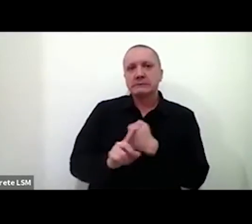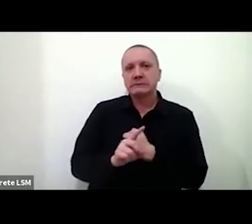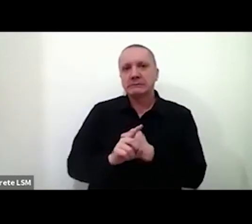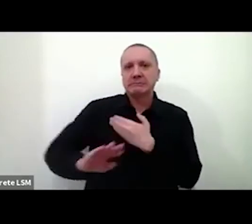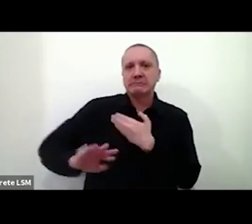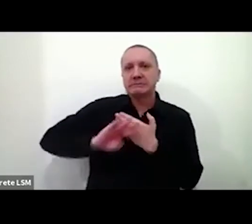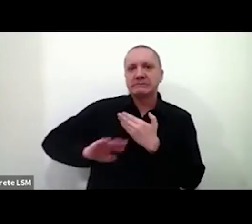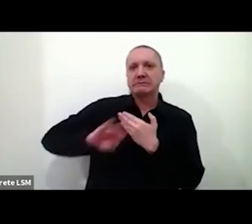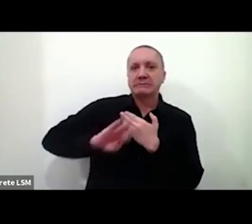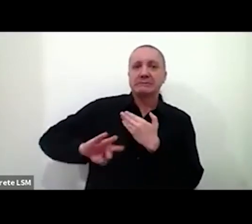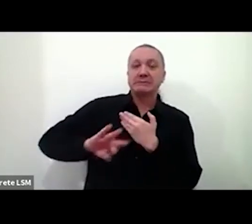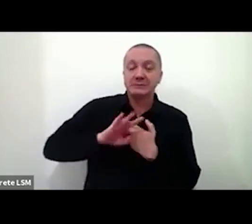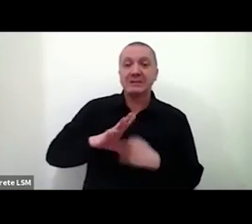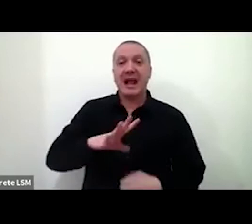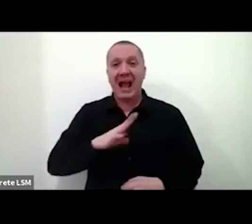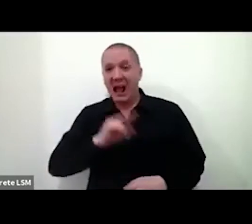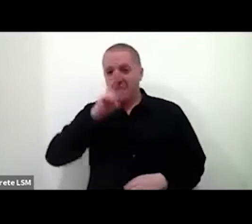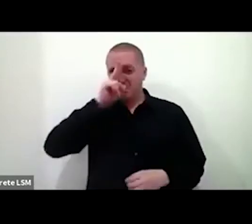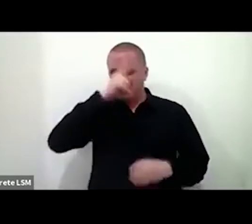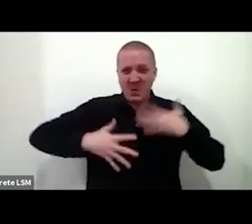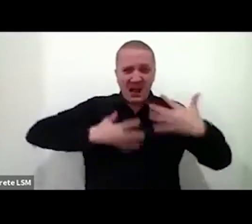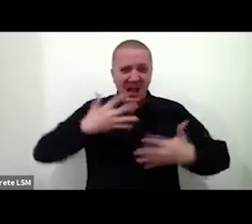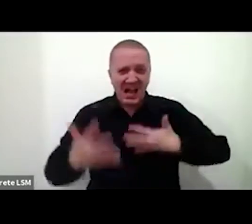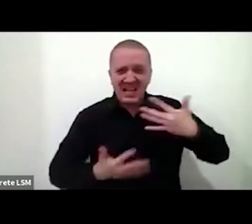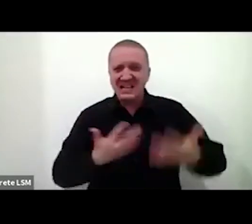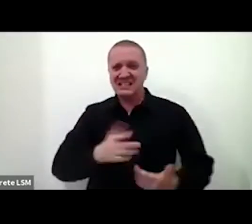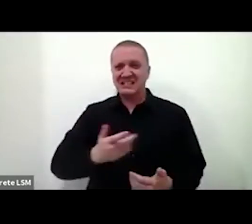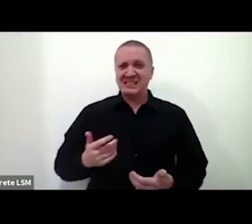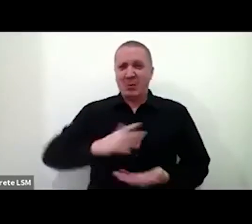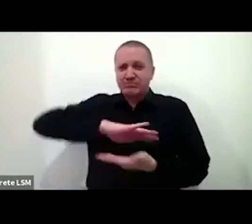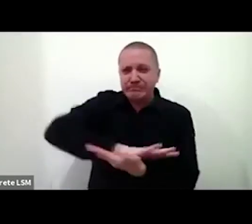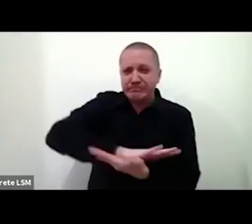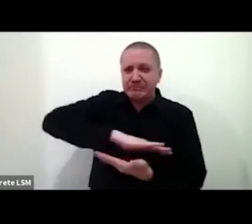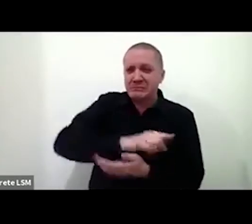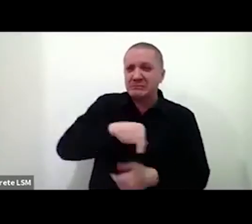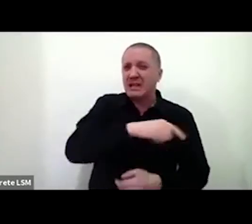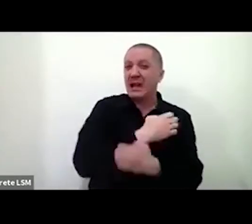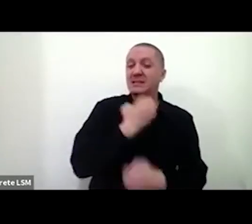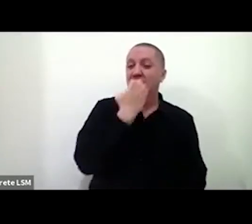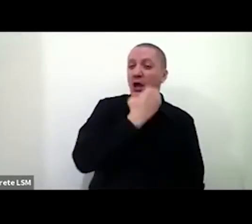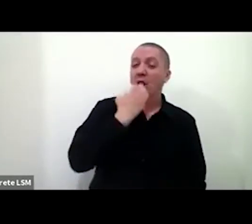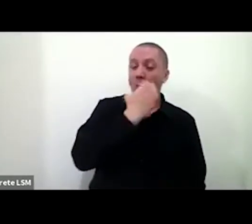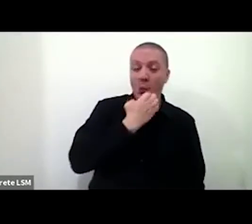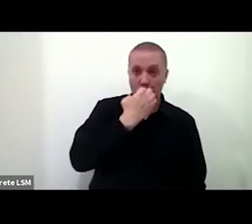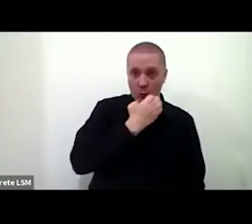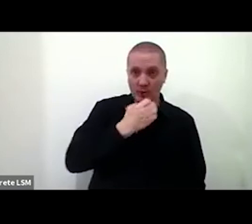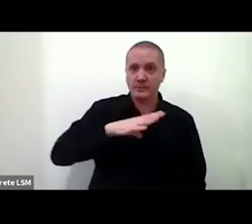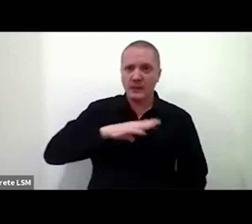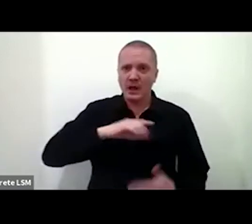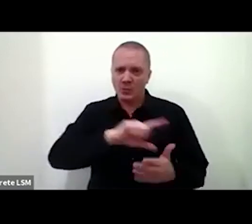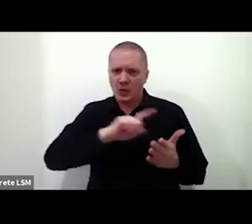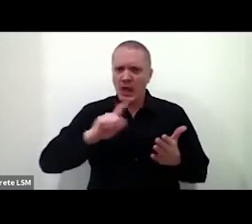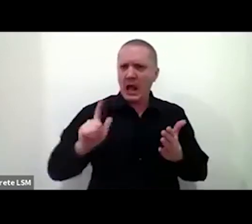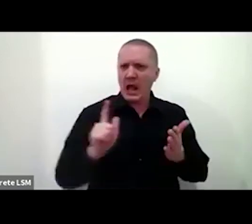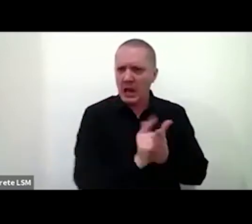los casos de violencia y discriminación en las escuelas. La ESI, la Educación Sexual Integral, la ley 26.150,